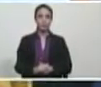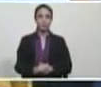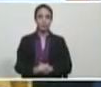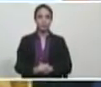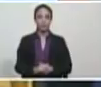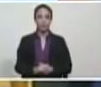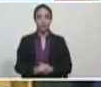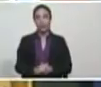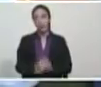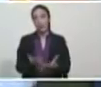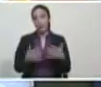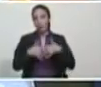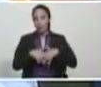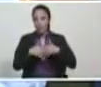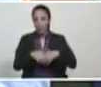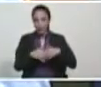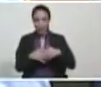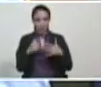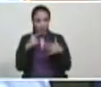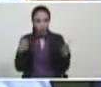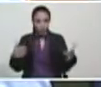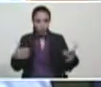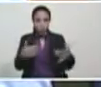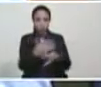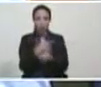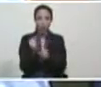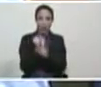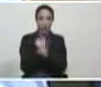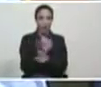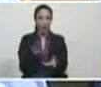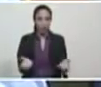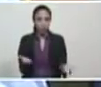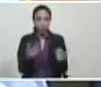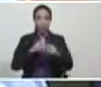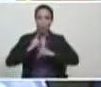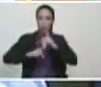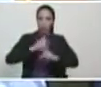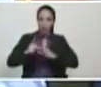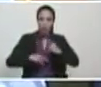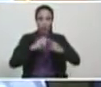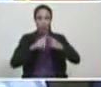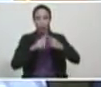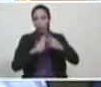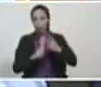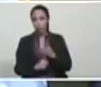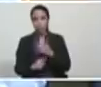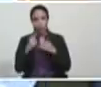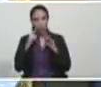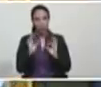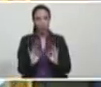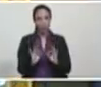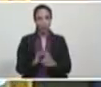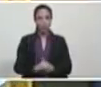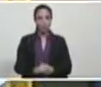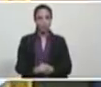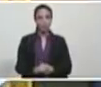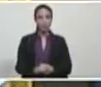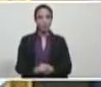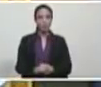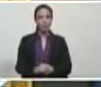de una maquinaria de trabajo productivo. Tomen nota, de